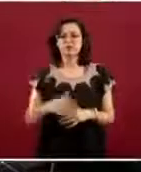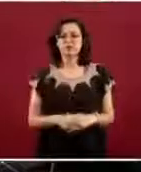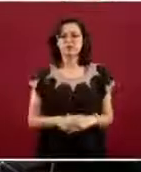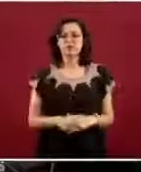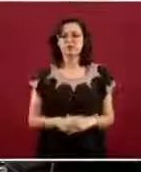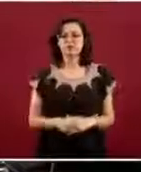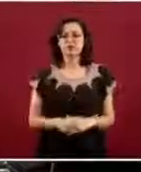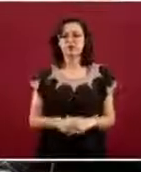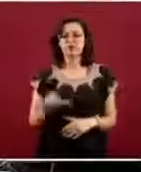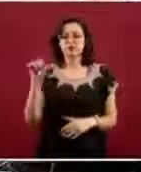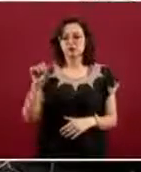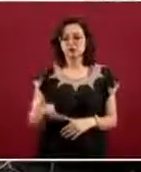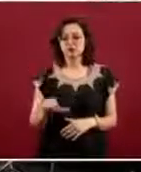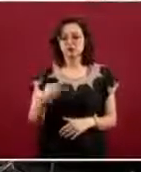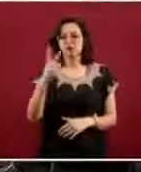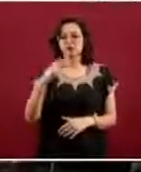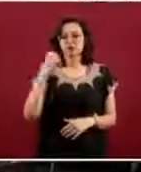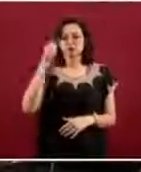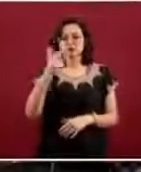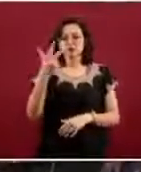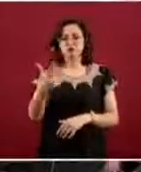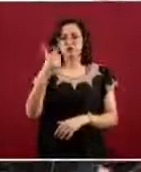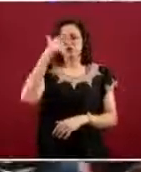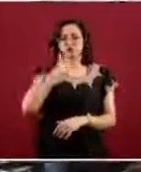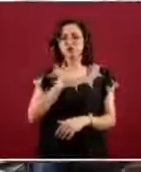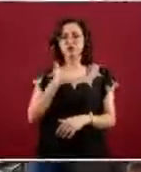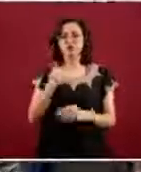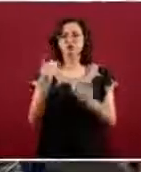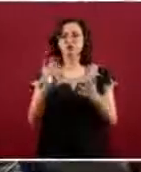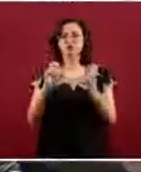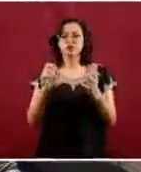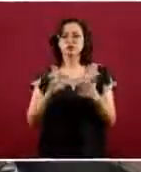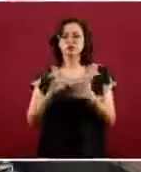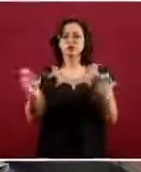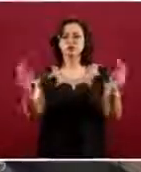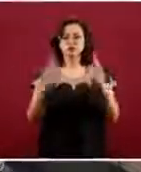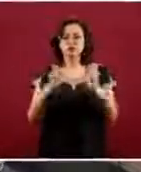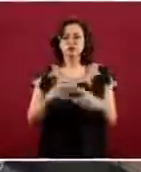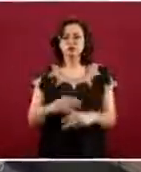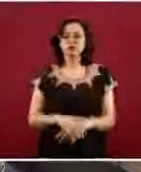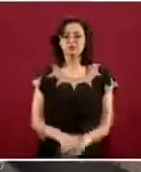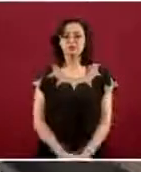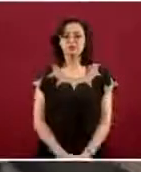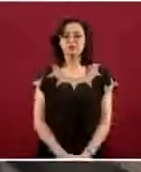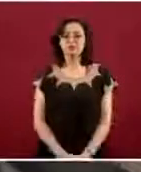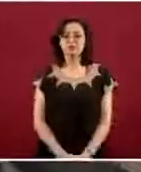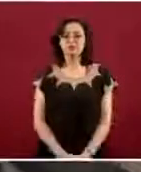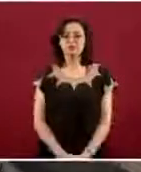horas, 2 de abril, aquí terminamos. Muchas gracias, nos vemos mañana. Muchas gracias. Sí.